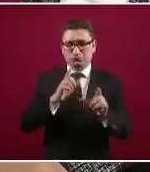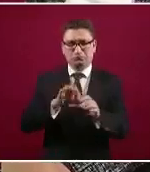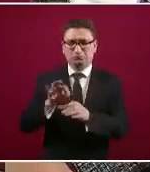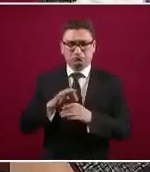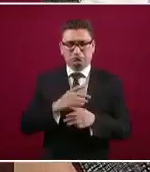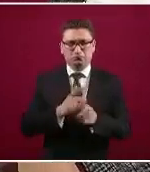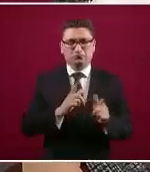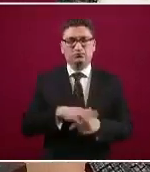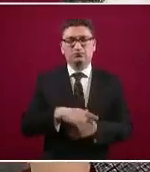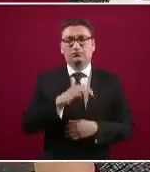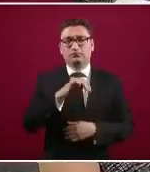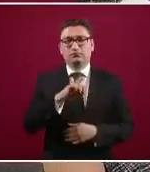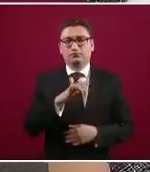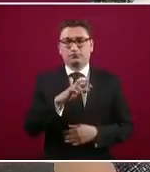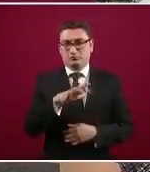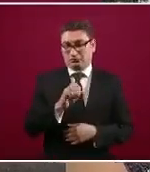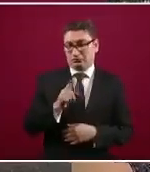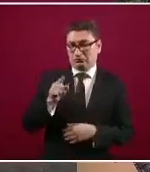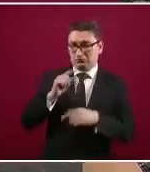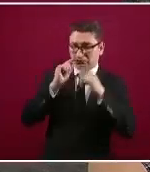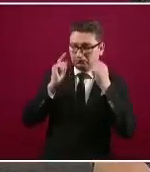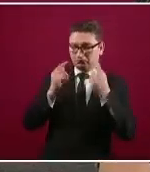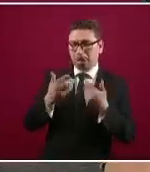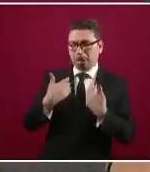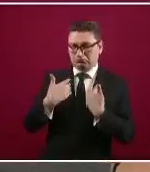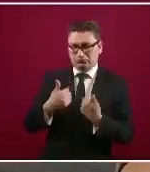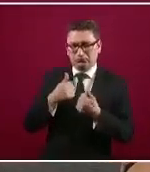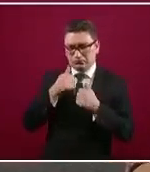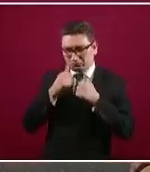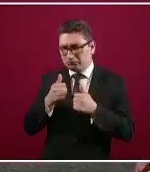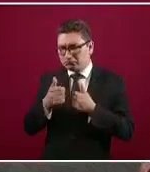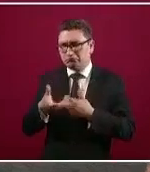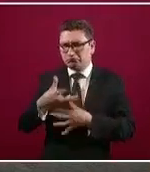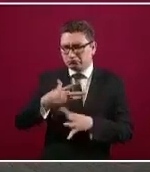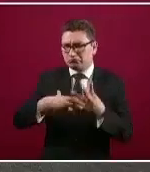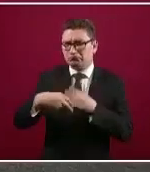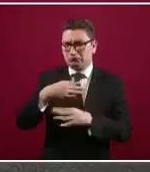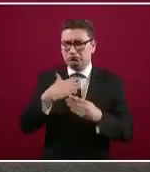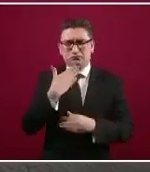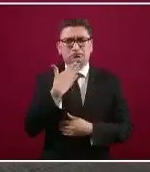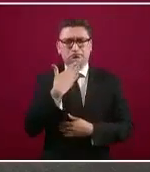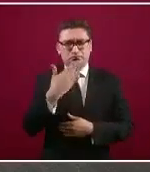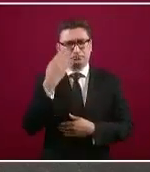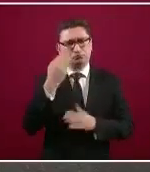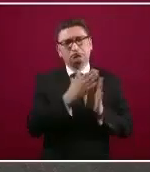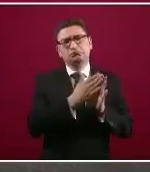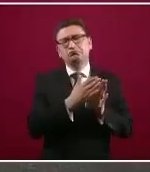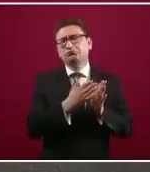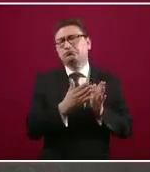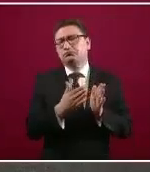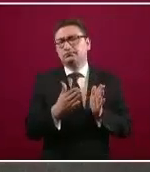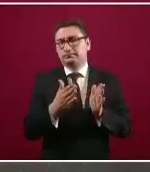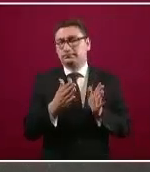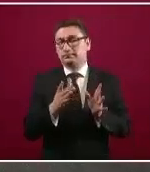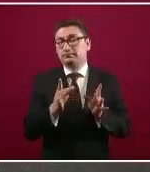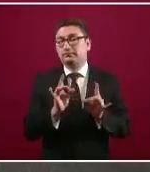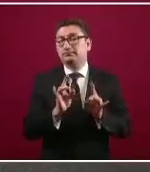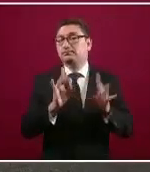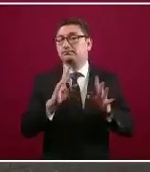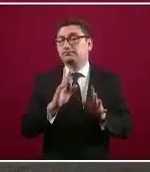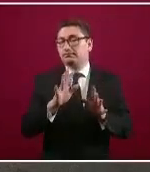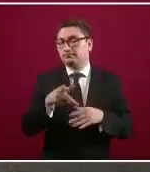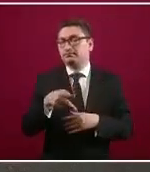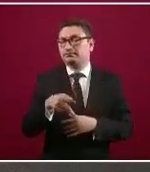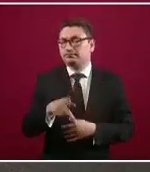También Madero le tenía mucha consideración, se llevaron bien durante un tiempo, pero